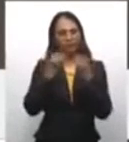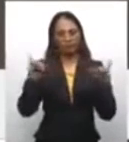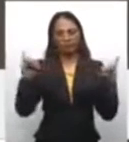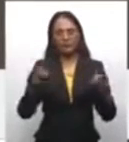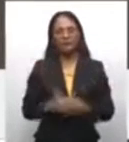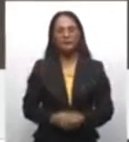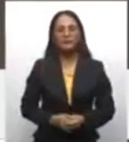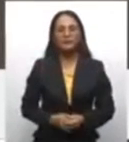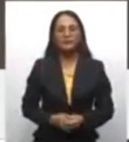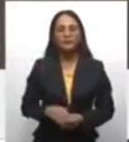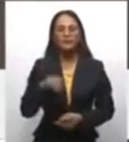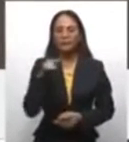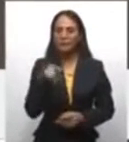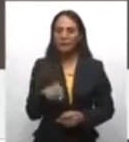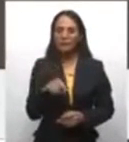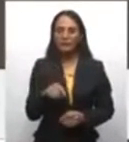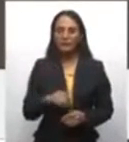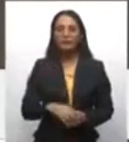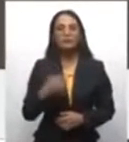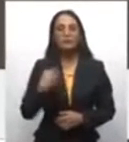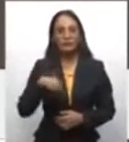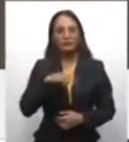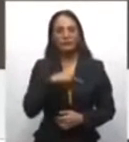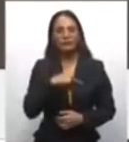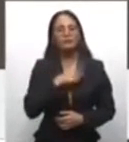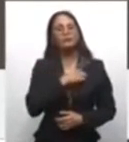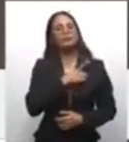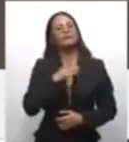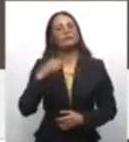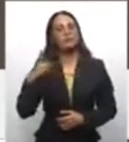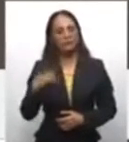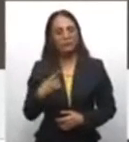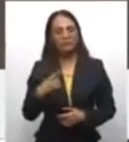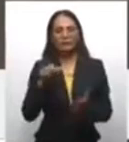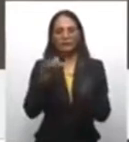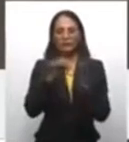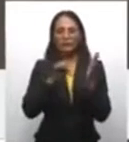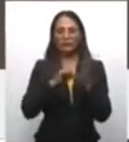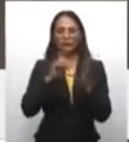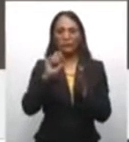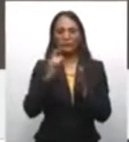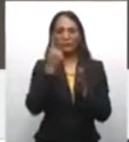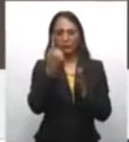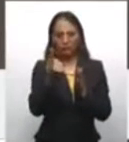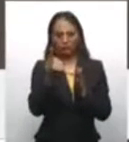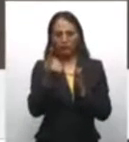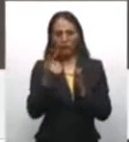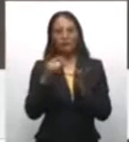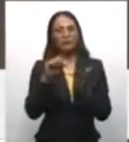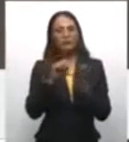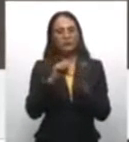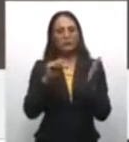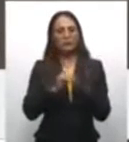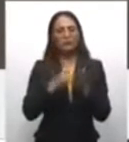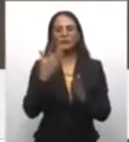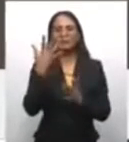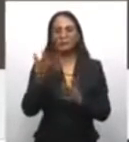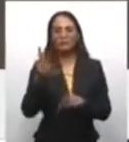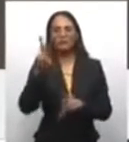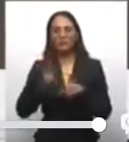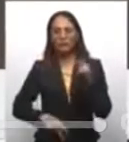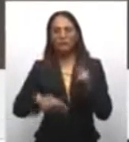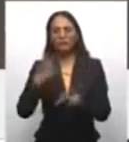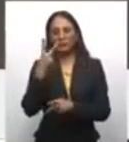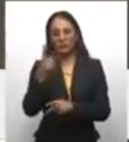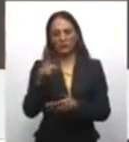constitucional. En ese sentido, debemos señalar que tanto el artículo 21 de la Constitución General, así como el artículo 5, fracción